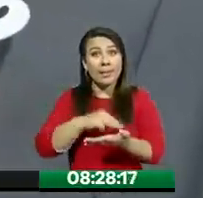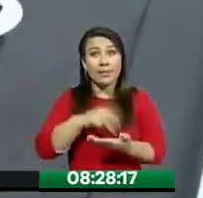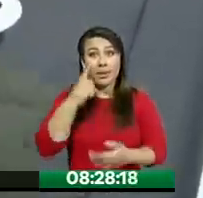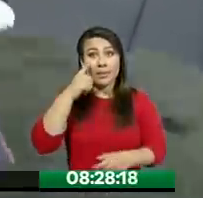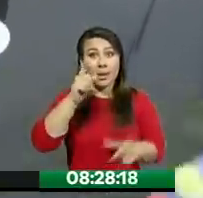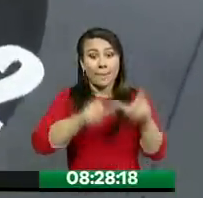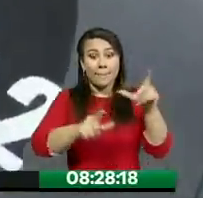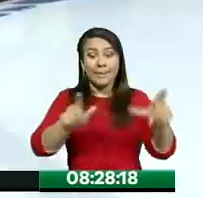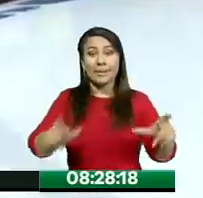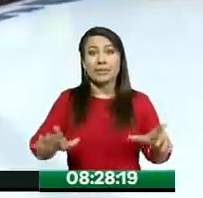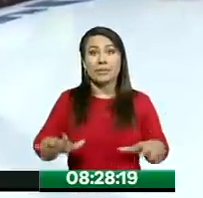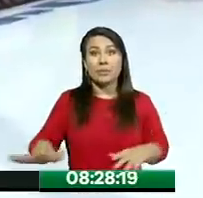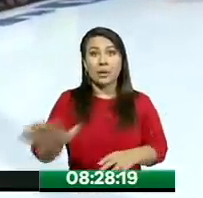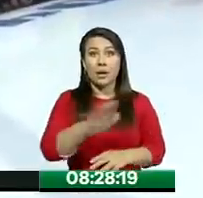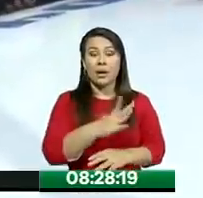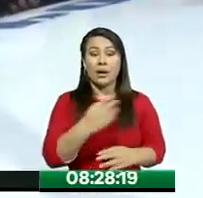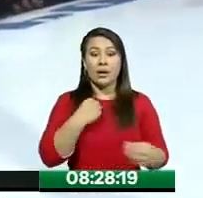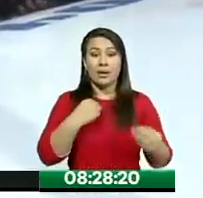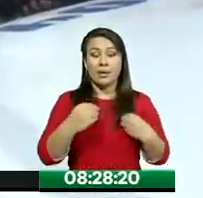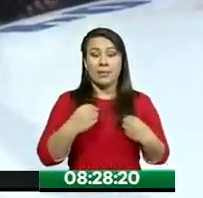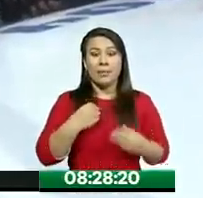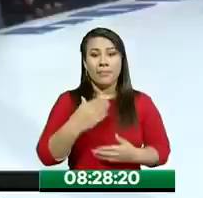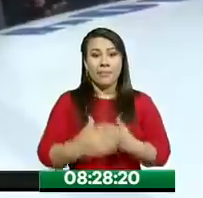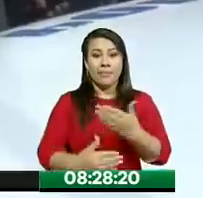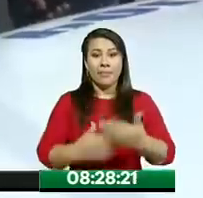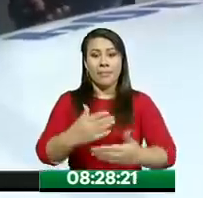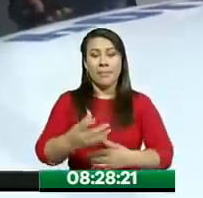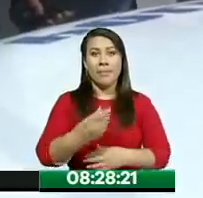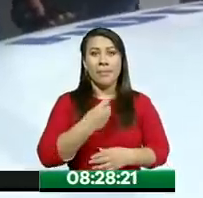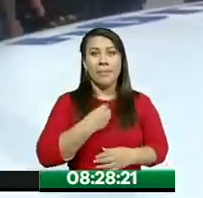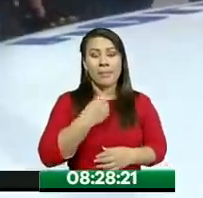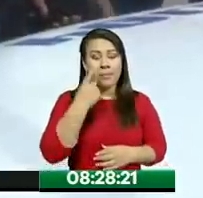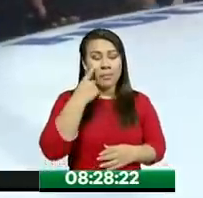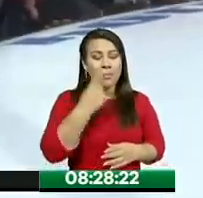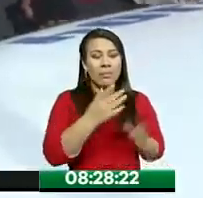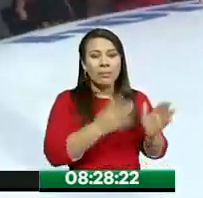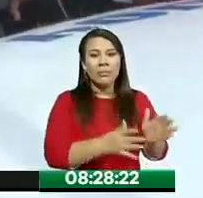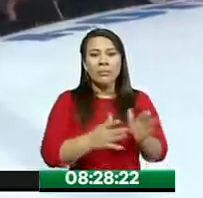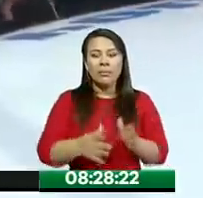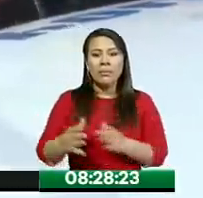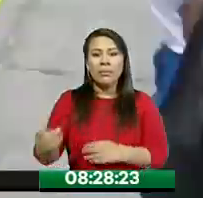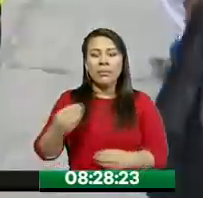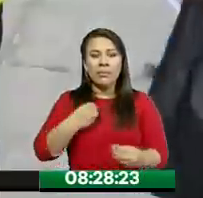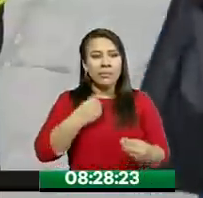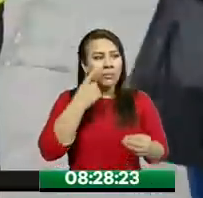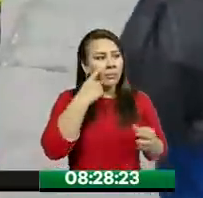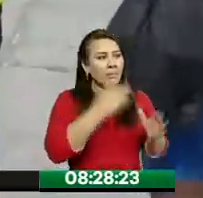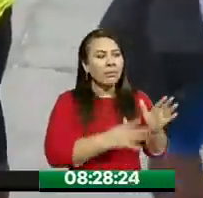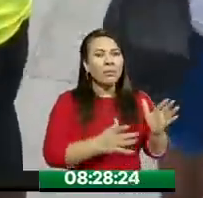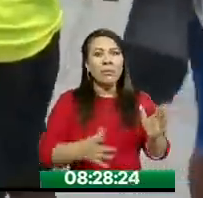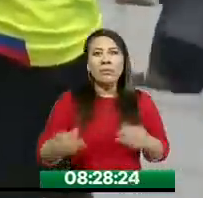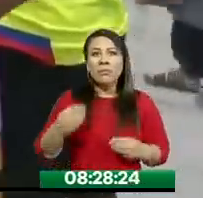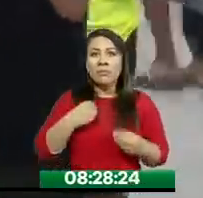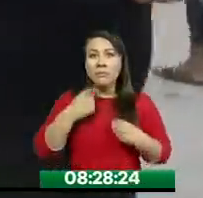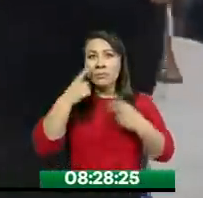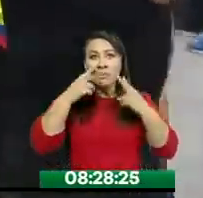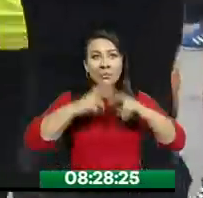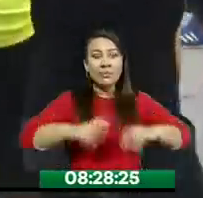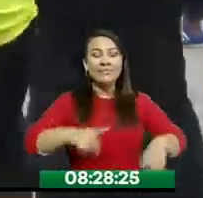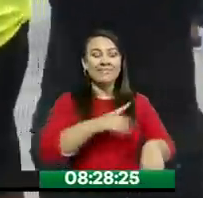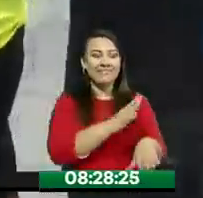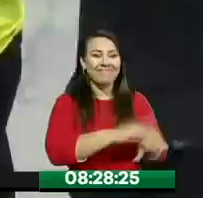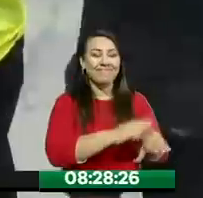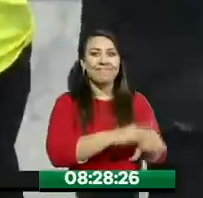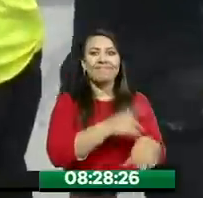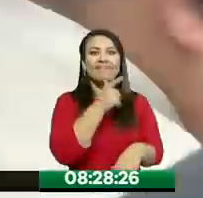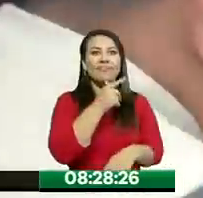No todos, son algunos. Se parecen hasta a los motociclistas, que son los más abusivos que hay en la ciudad. Entonces,